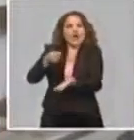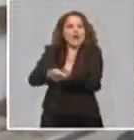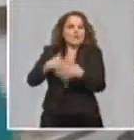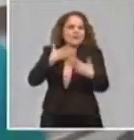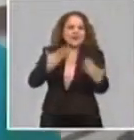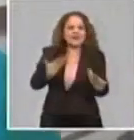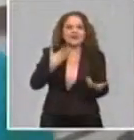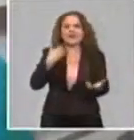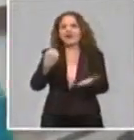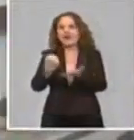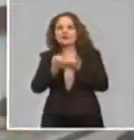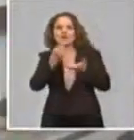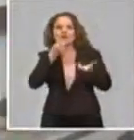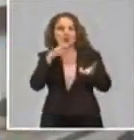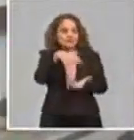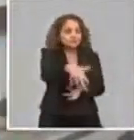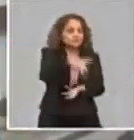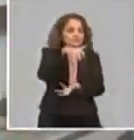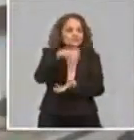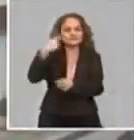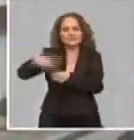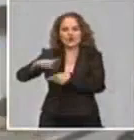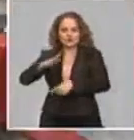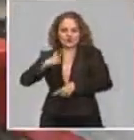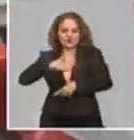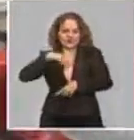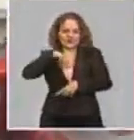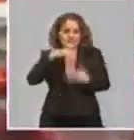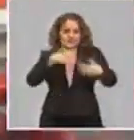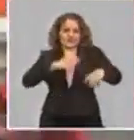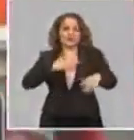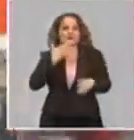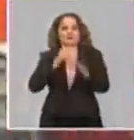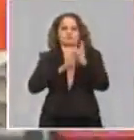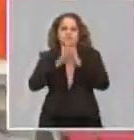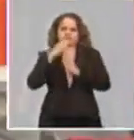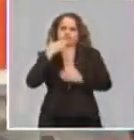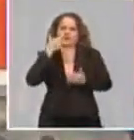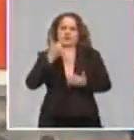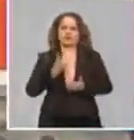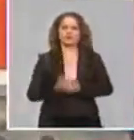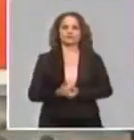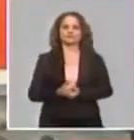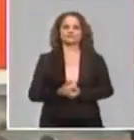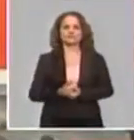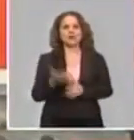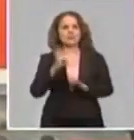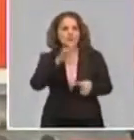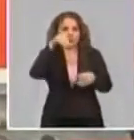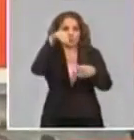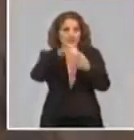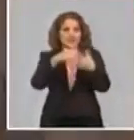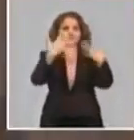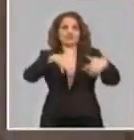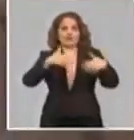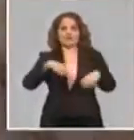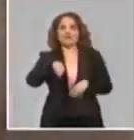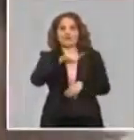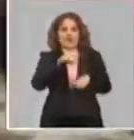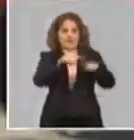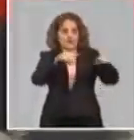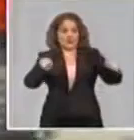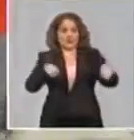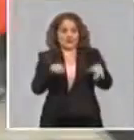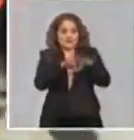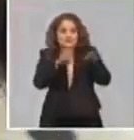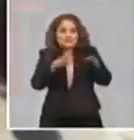de extracción de los bloques que, como ven aquí en la fábrica, estamos montando. Un total de 270 trabajadores laboran en este combinado del mármol que